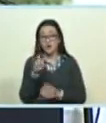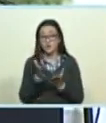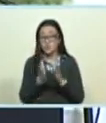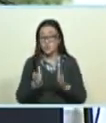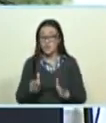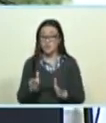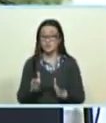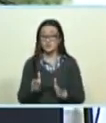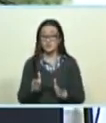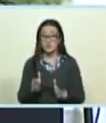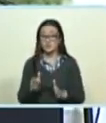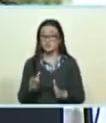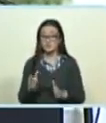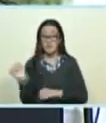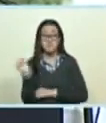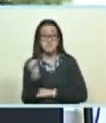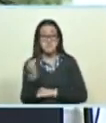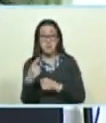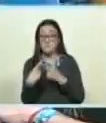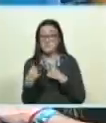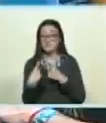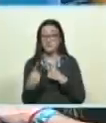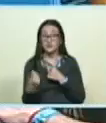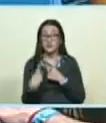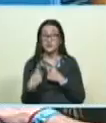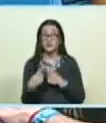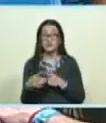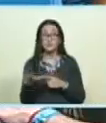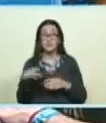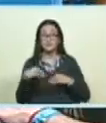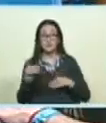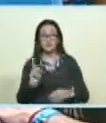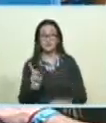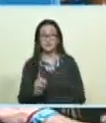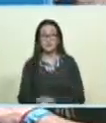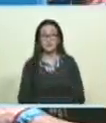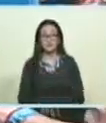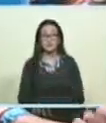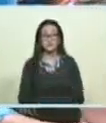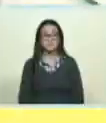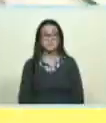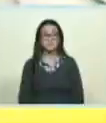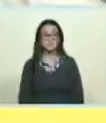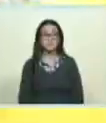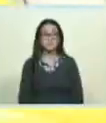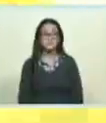estudiantil y no acatan el pasaje estudiantil.